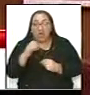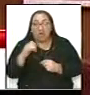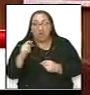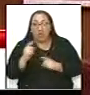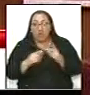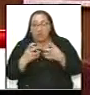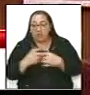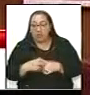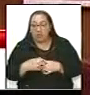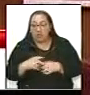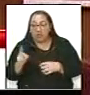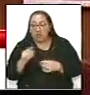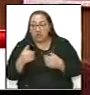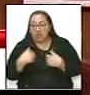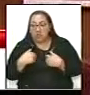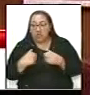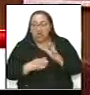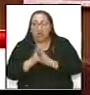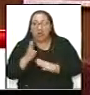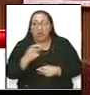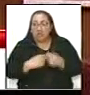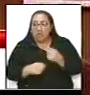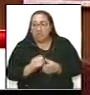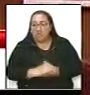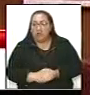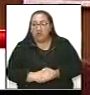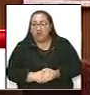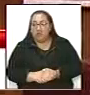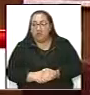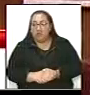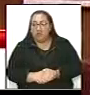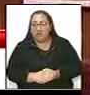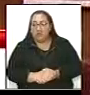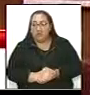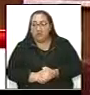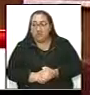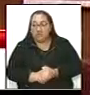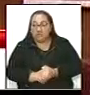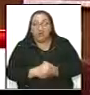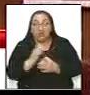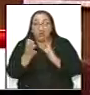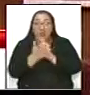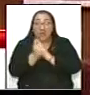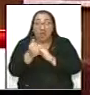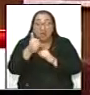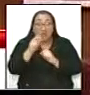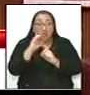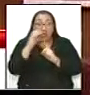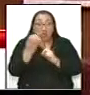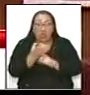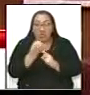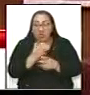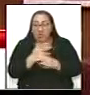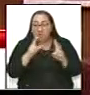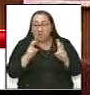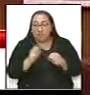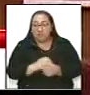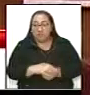unas empresas que no tienen éxito en el mercado cinematográfico. Su talento cultural, entre